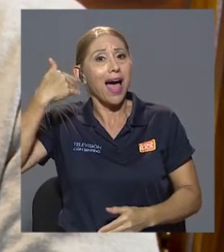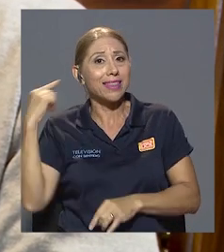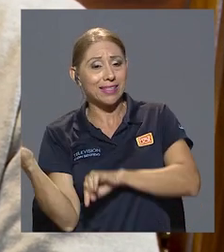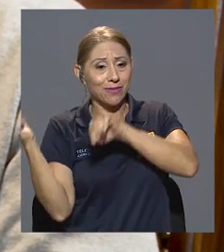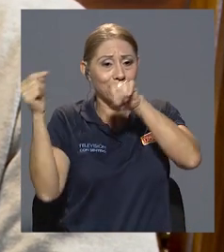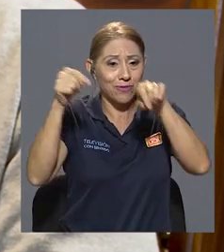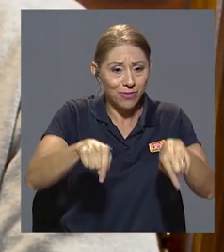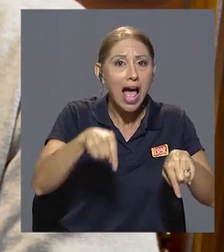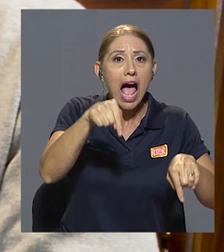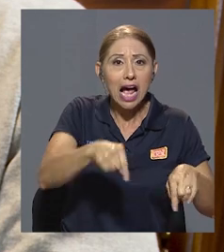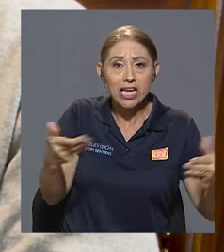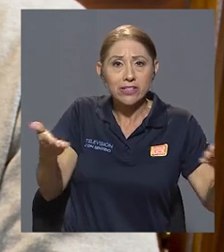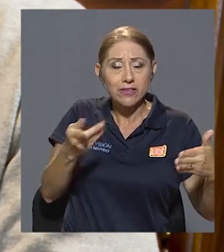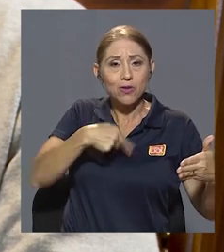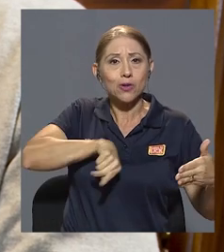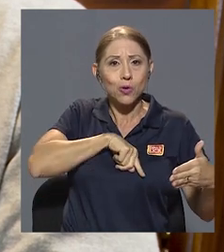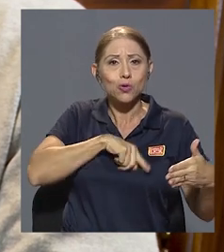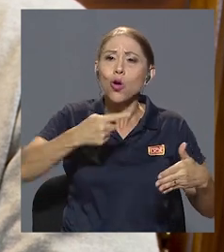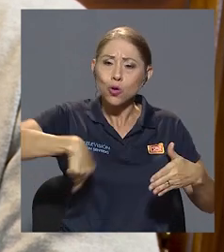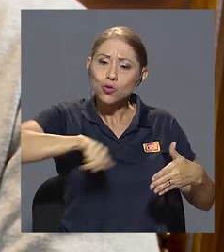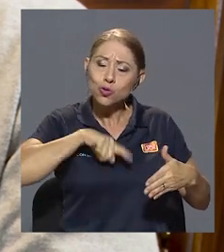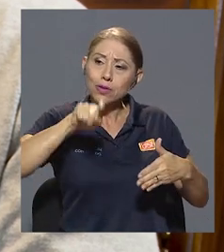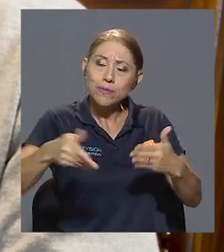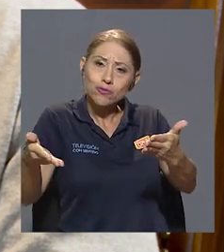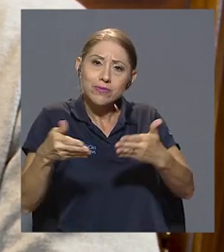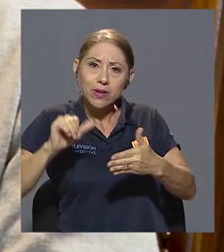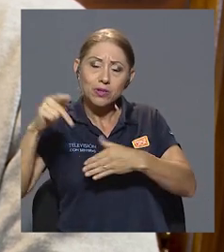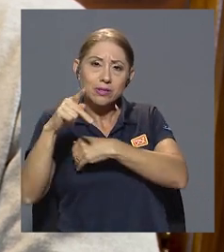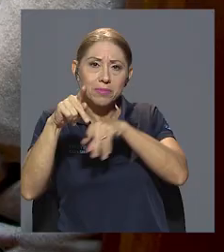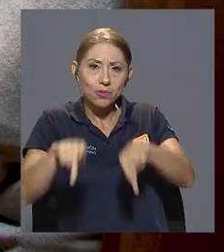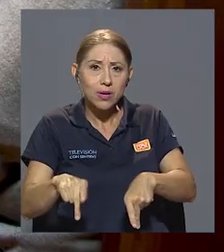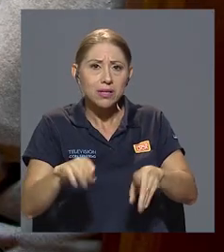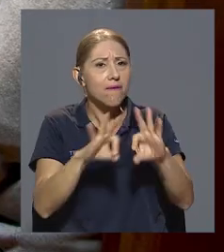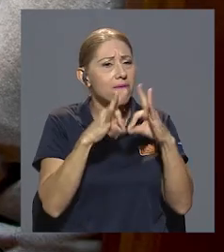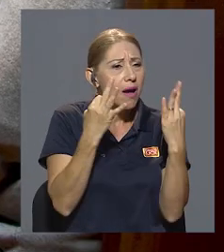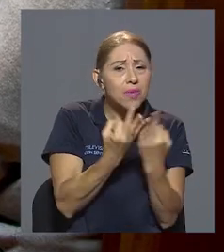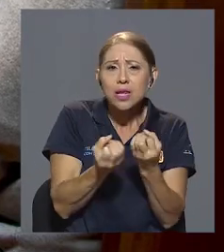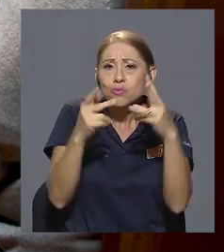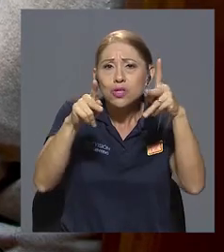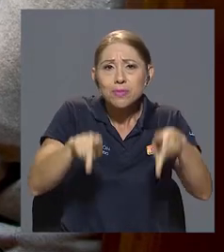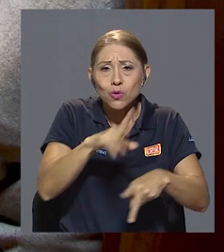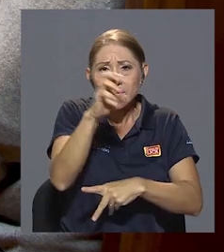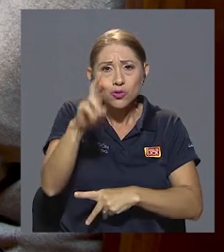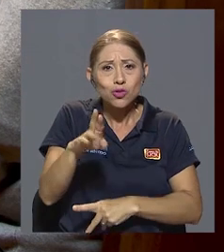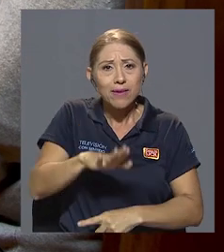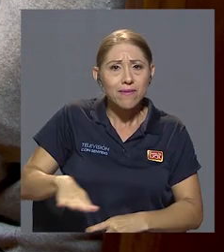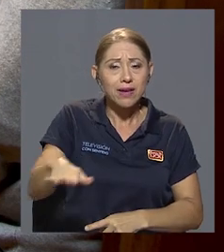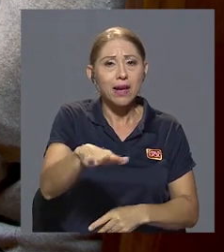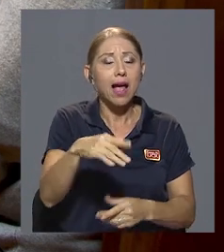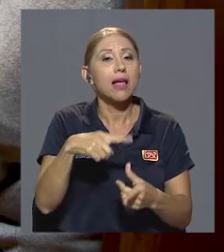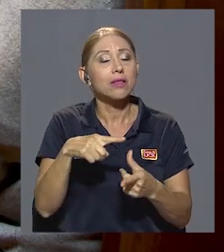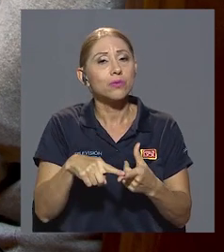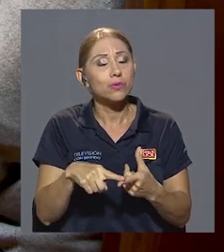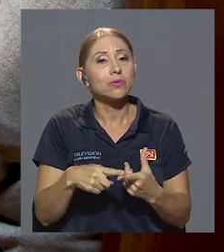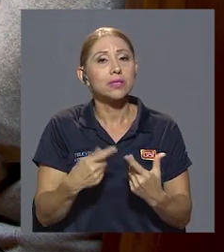de nosotros o de nuestras familias son múltiples personas en costa rica entonces aquí como que